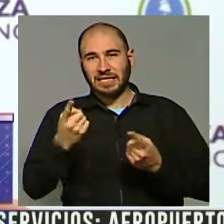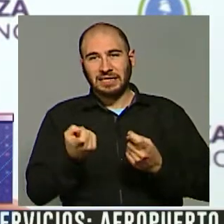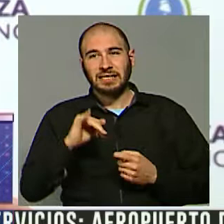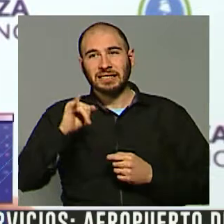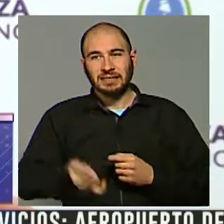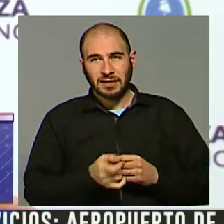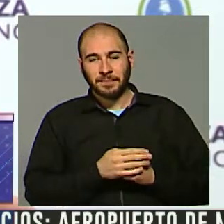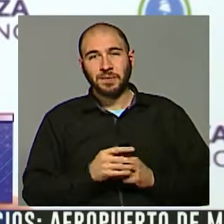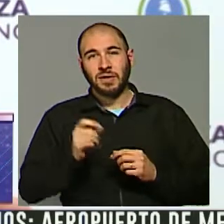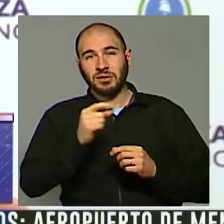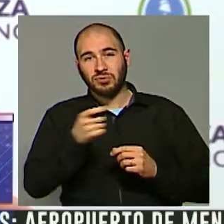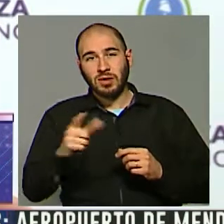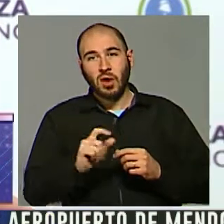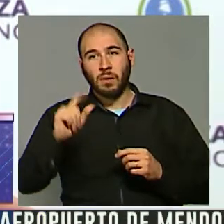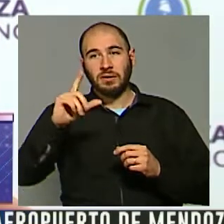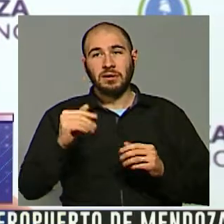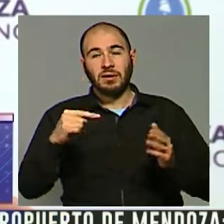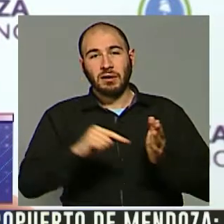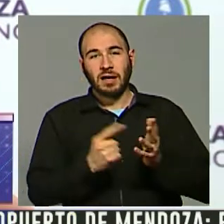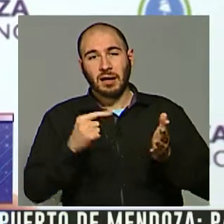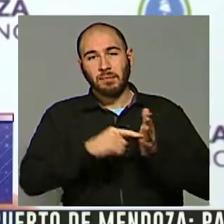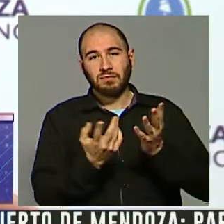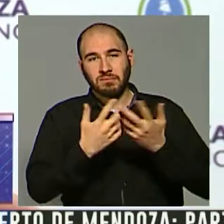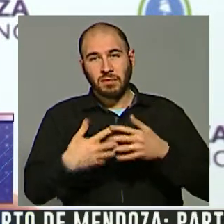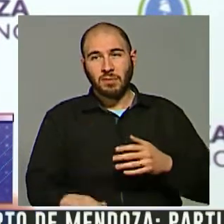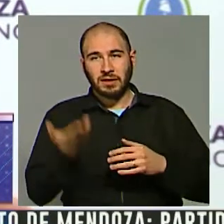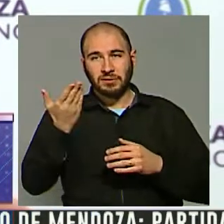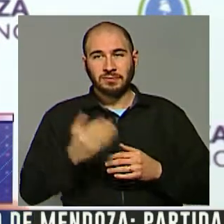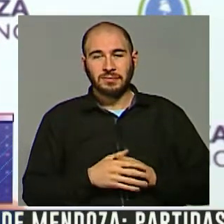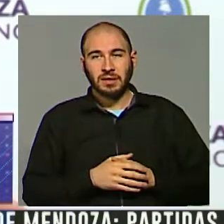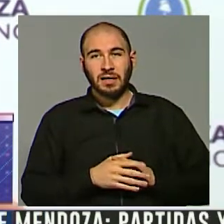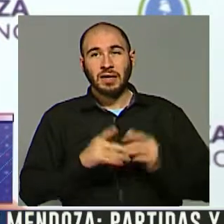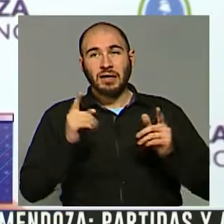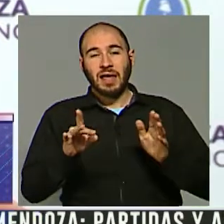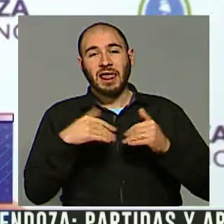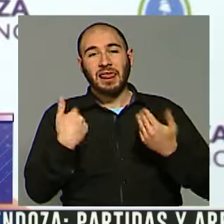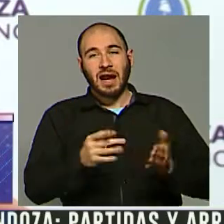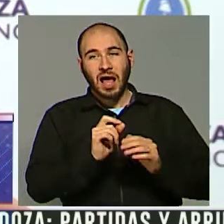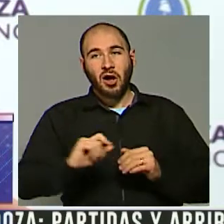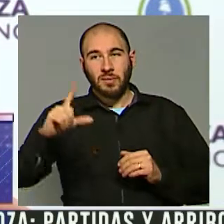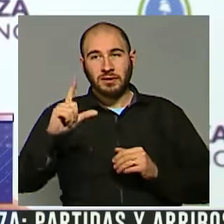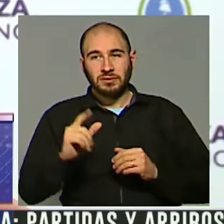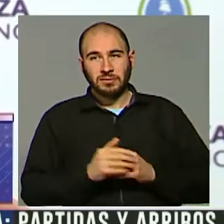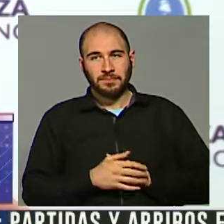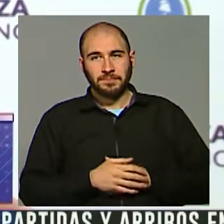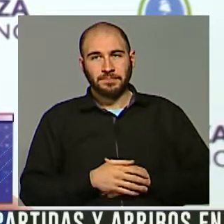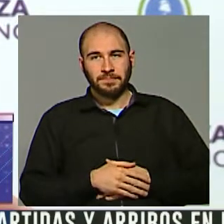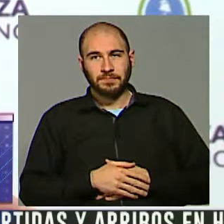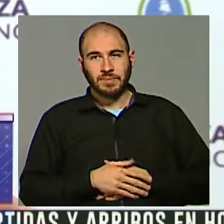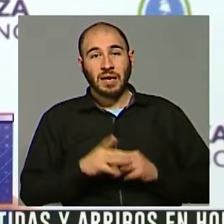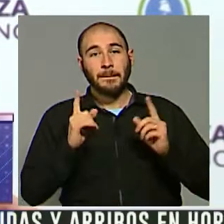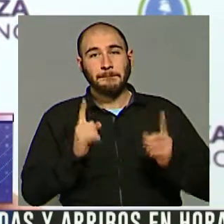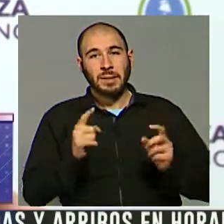necesaria una recomposición salarial a través de la aplicación de esta cláusula de ajuste automático y de otorgarles el incremento que resulte de ello. Lo